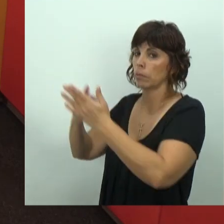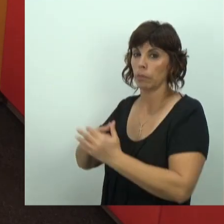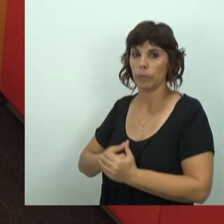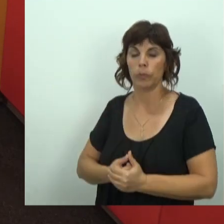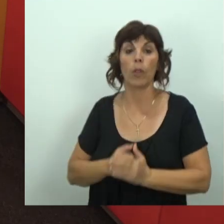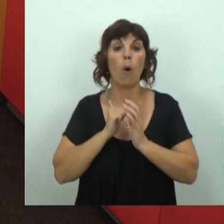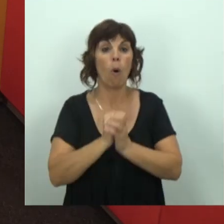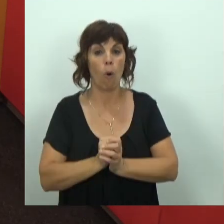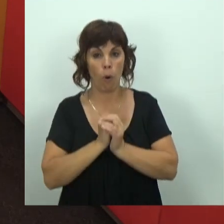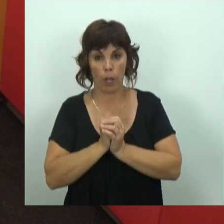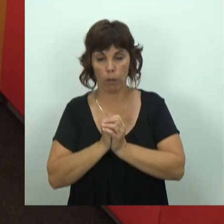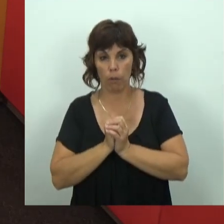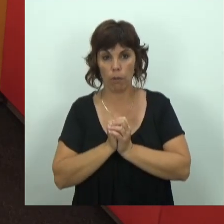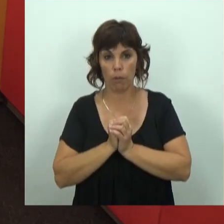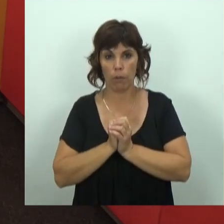Oración